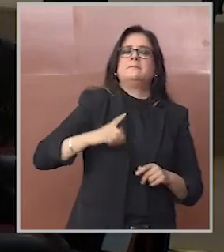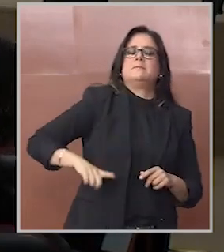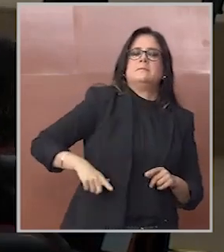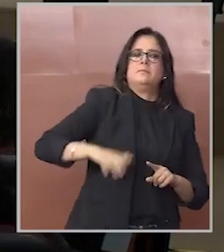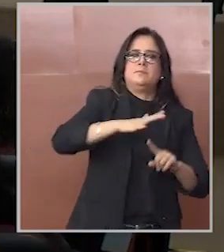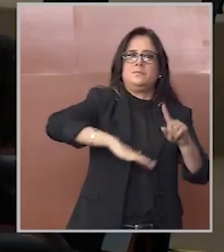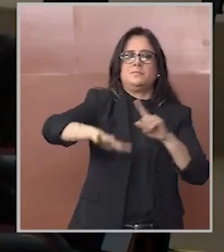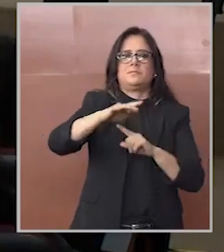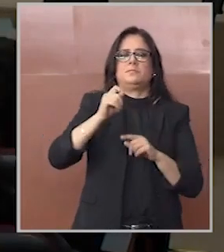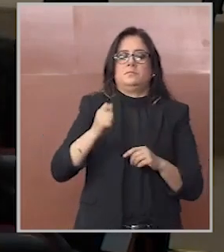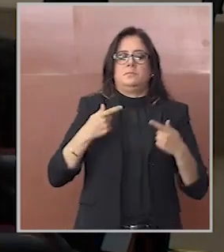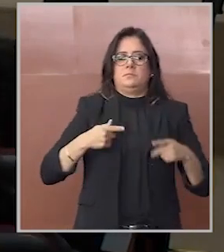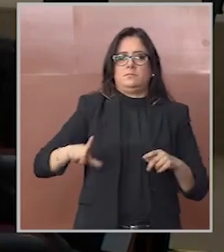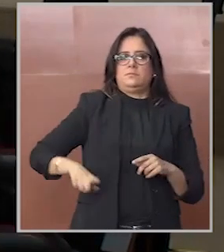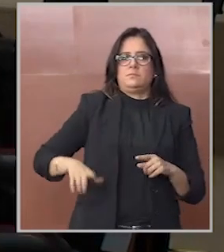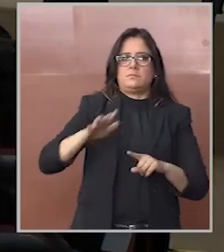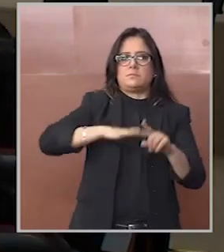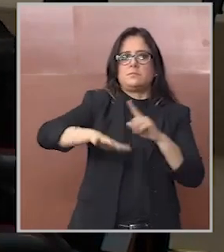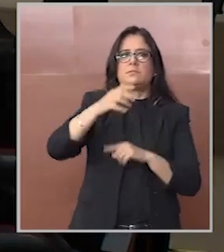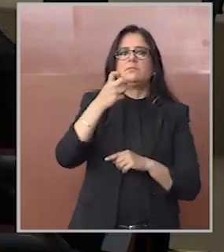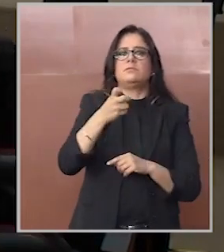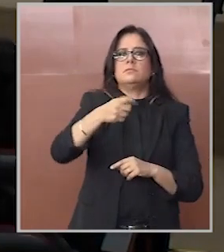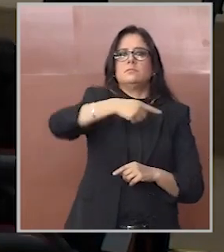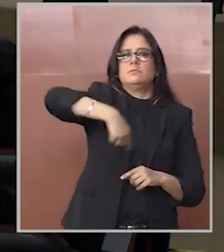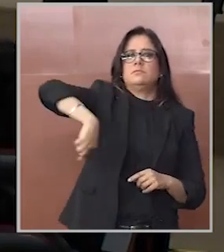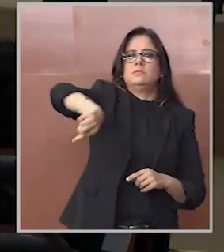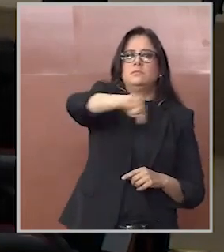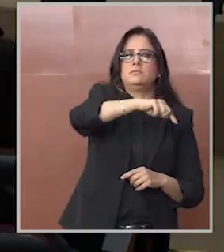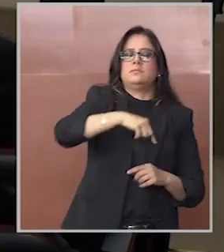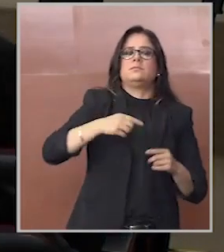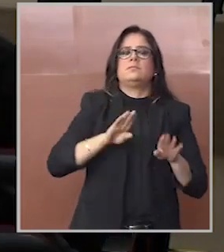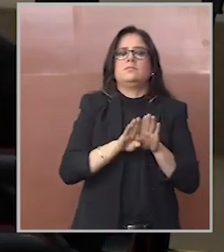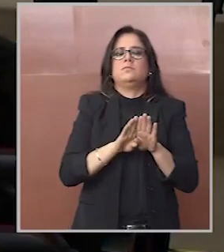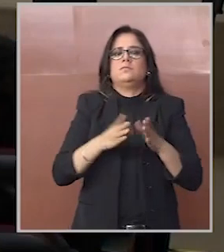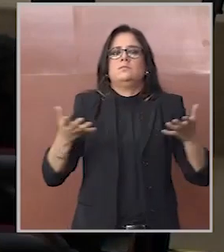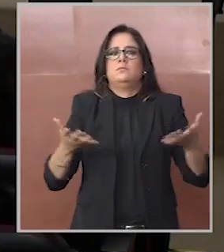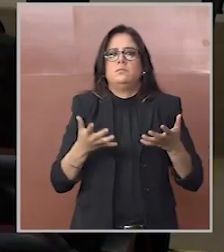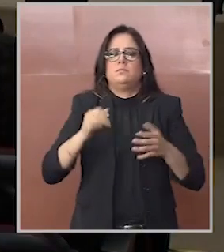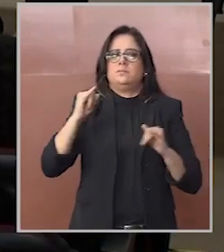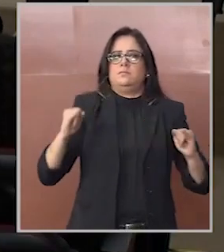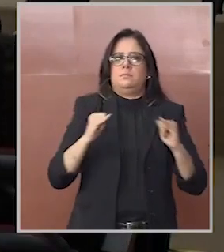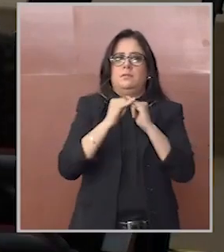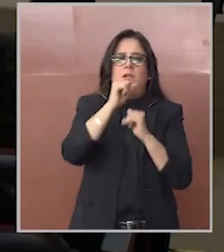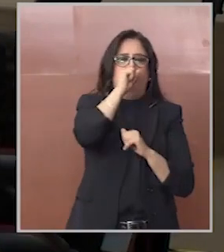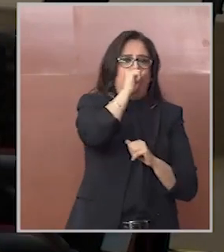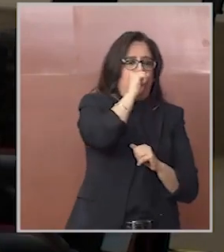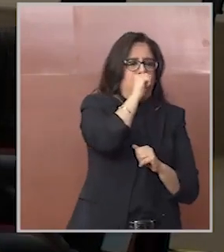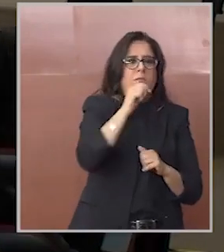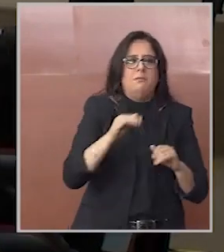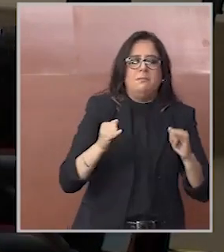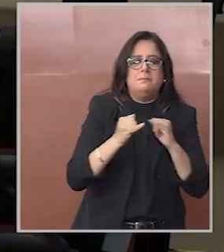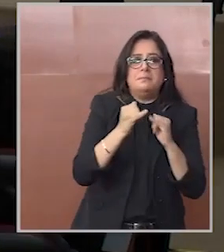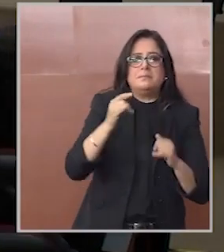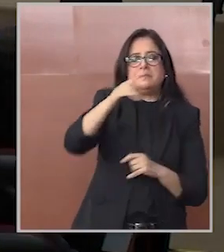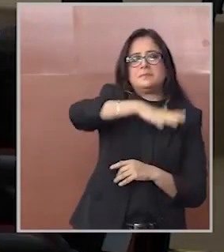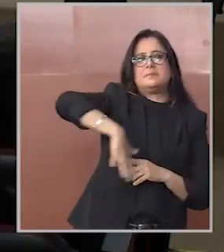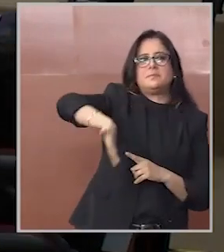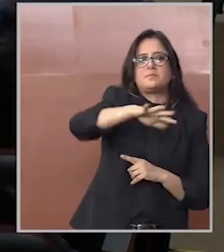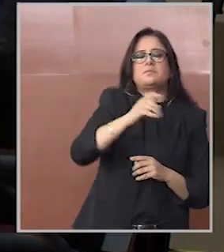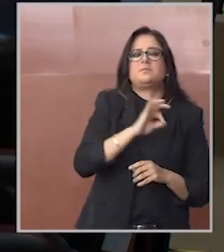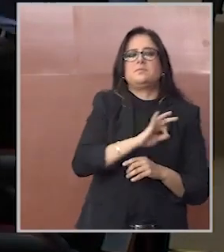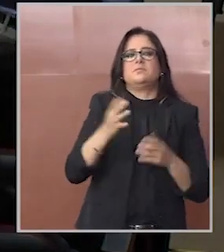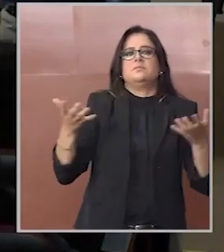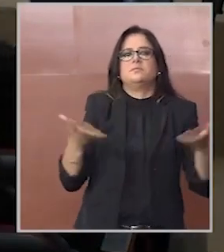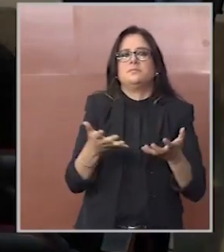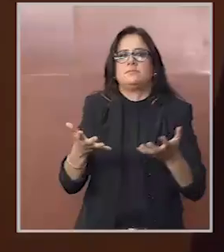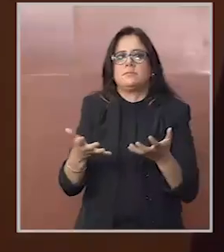propia generación de política pública entonces deja de ser un un ejercicio en el cual sea la institución Queen dice yo creo que esto